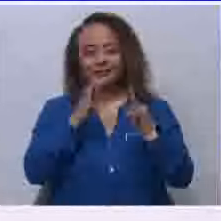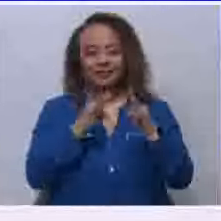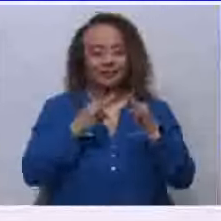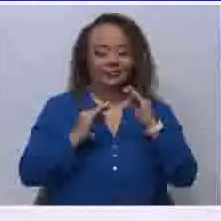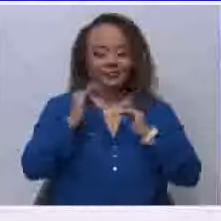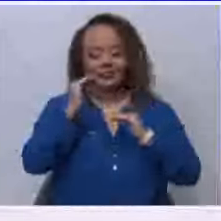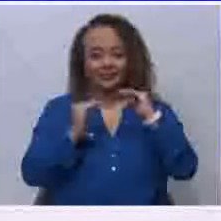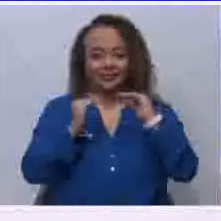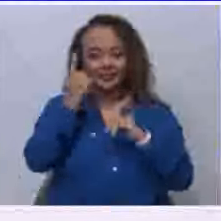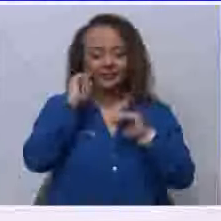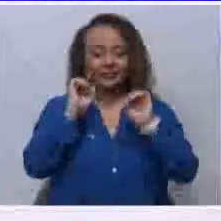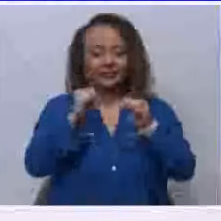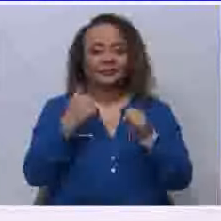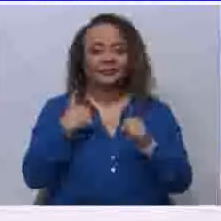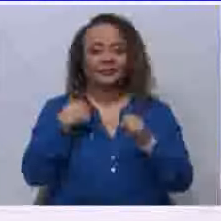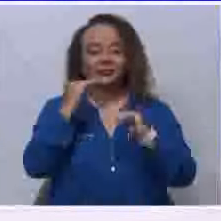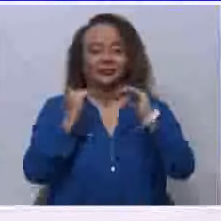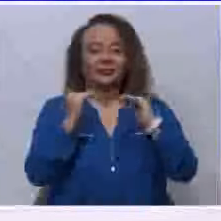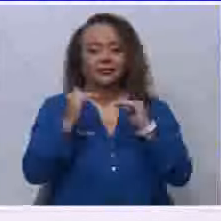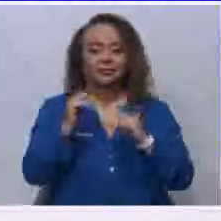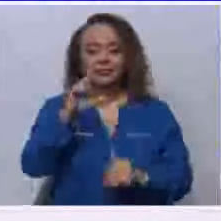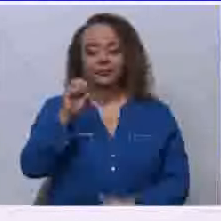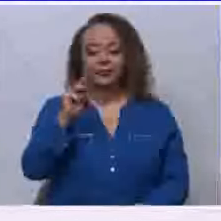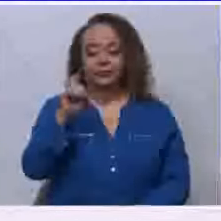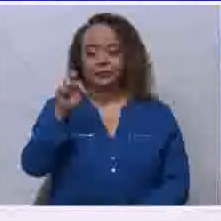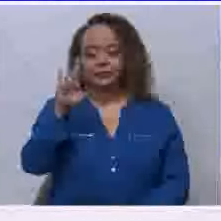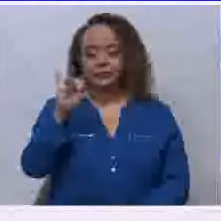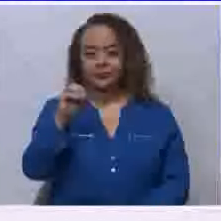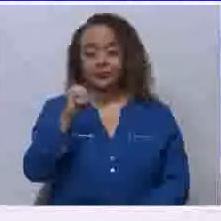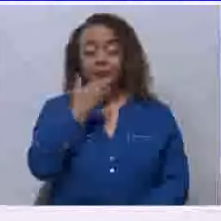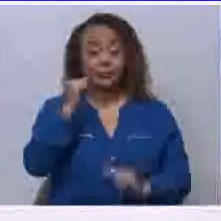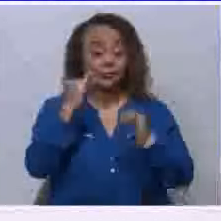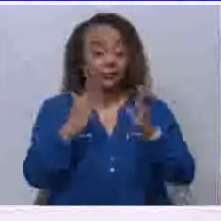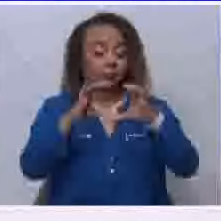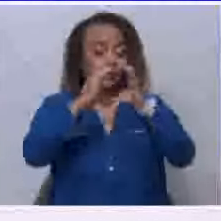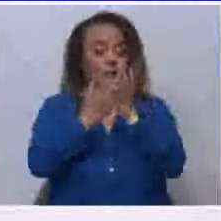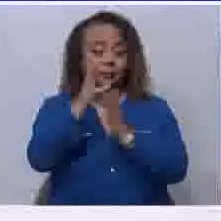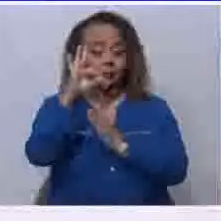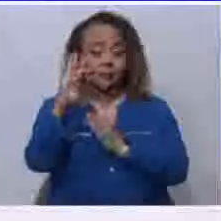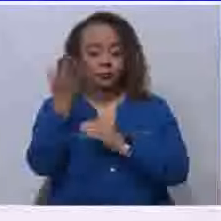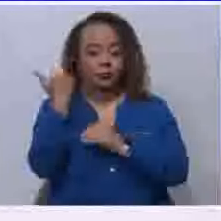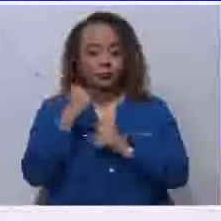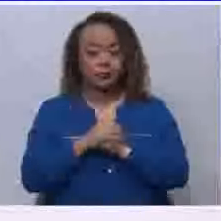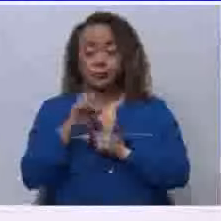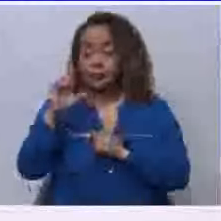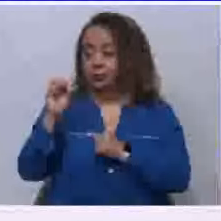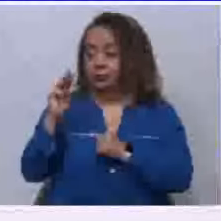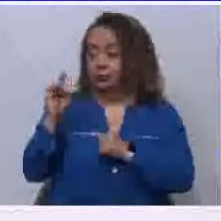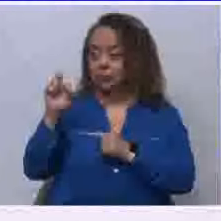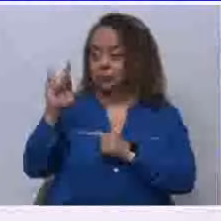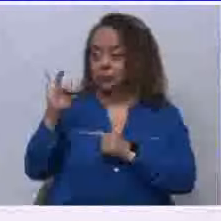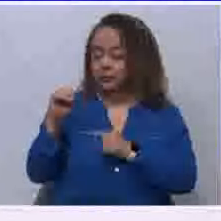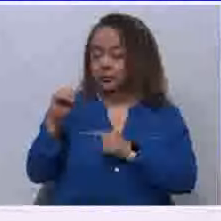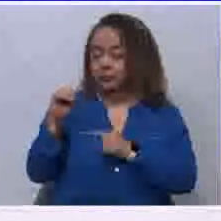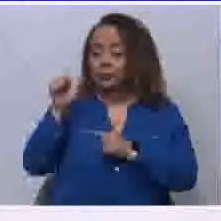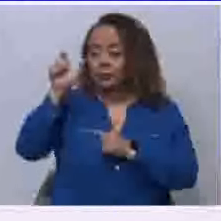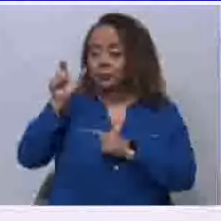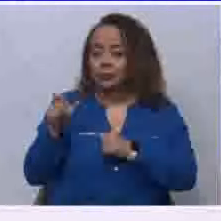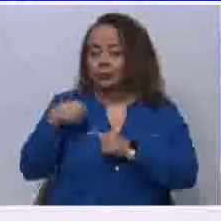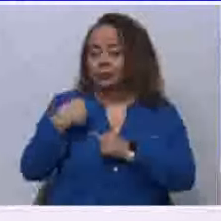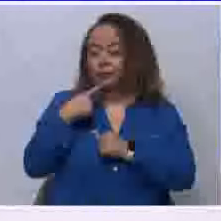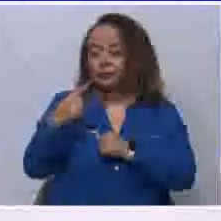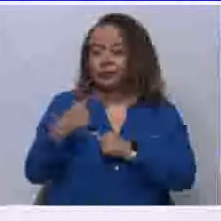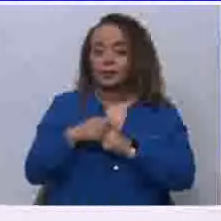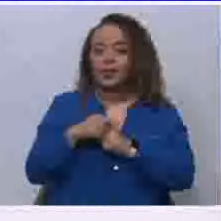las dos posiciones como para poder generar un poco de equilibrio. Romario fue el mejor jugador del mundo en el 94. Romario era lo que uno llama